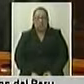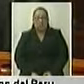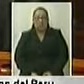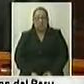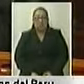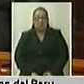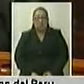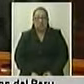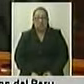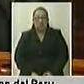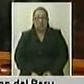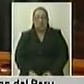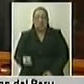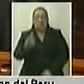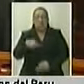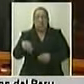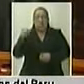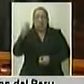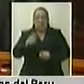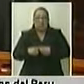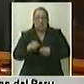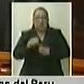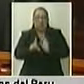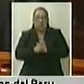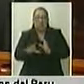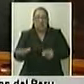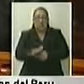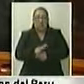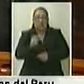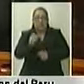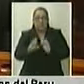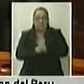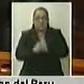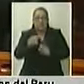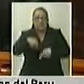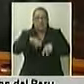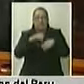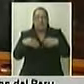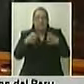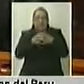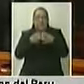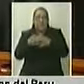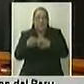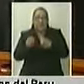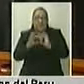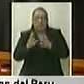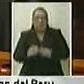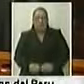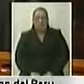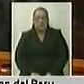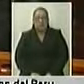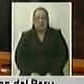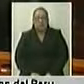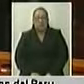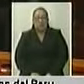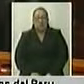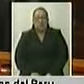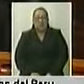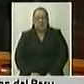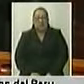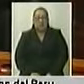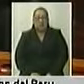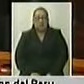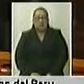llena, presidente. Lo que sí es legítimo y constitucional, que ellos puedan agremiarse como asociación, como lo